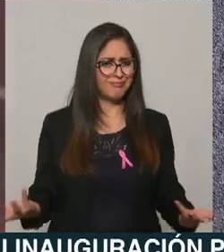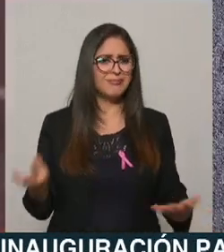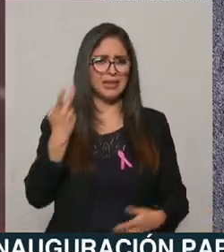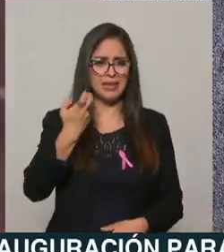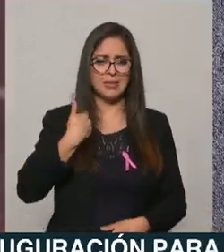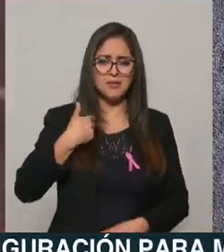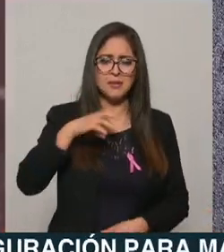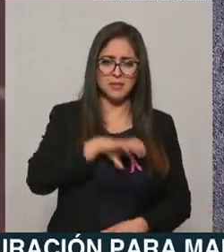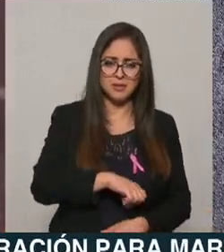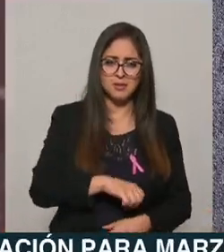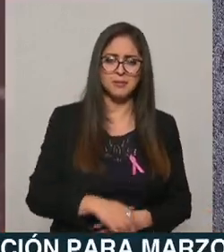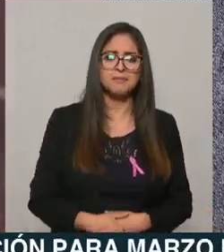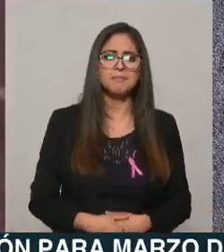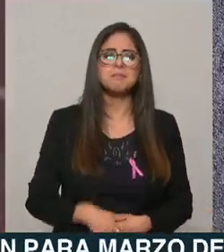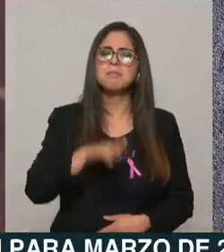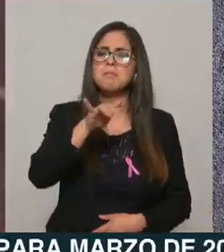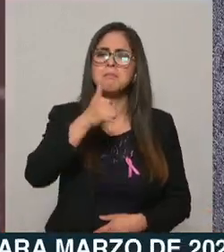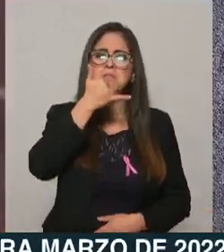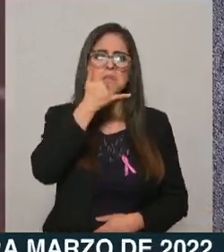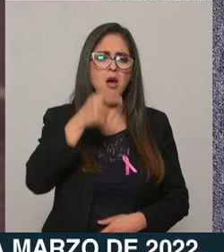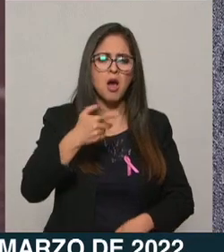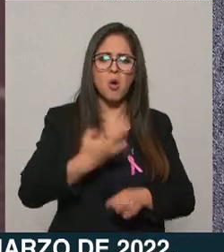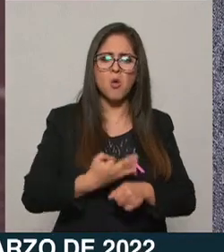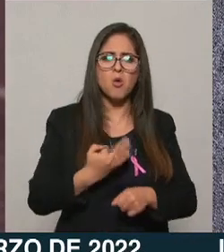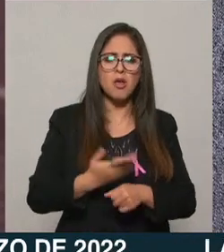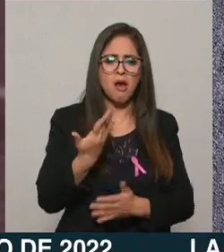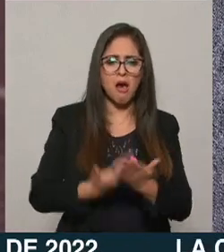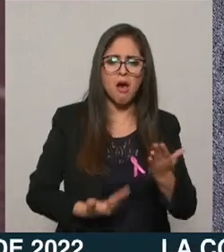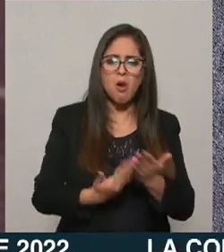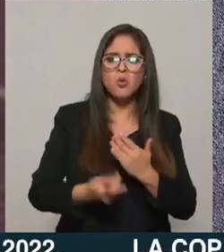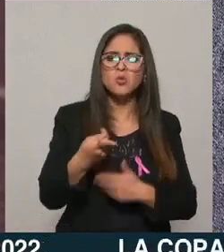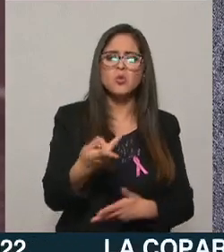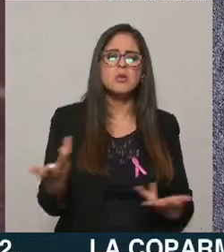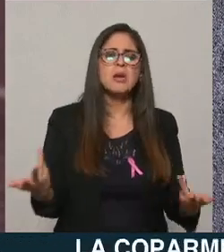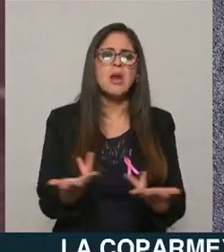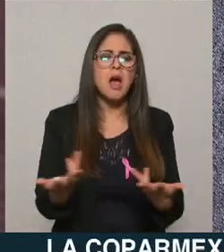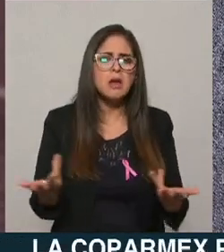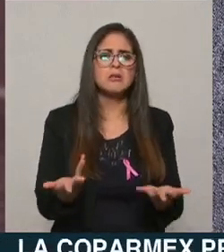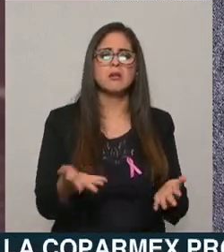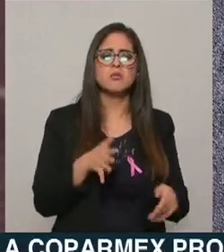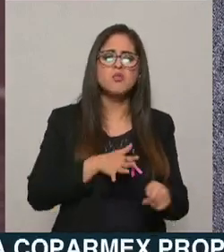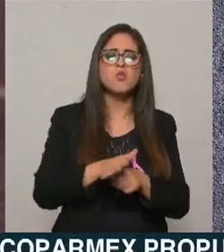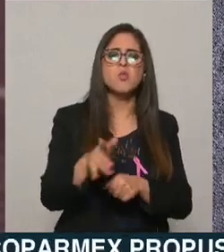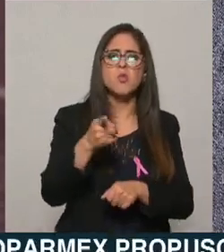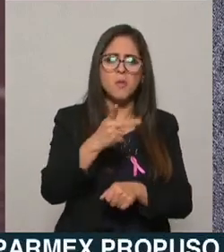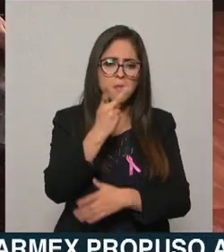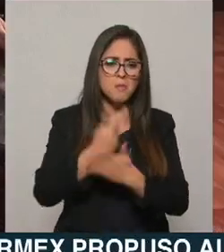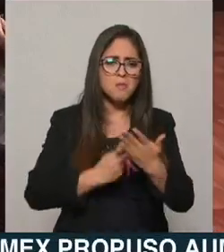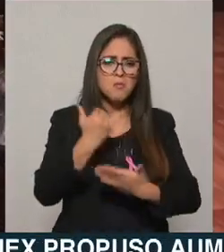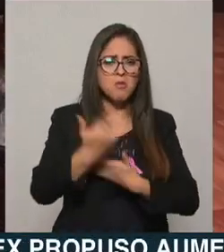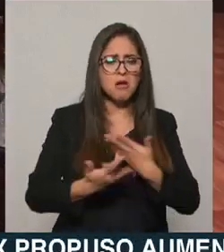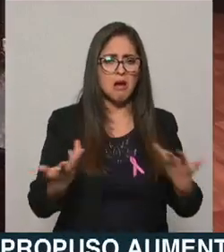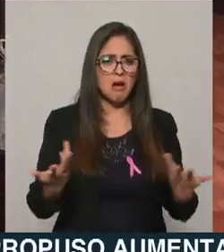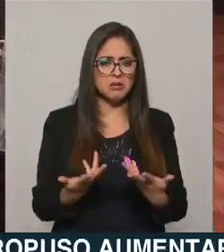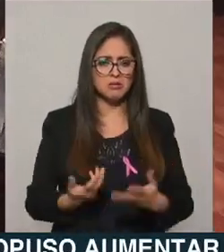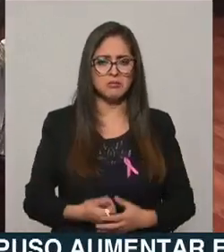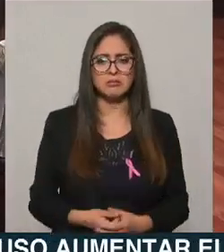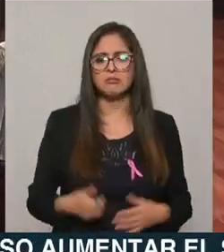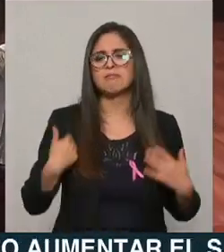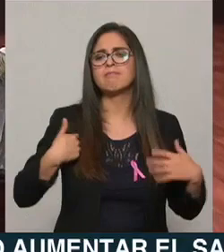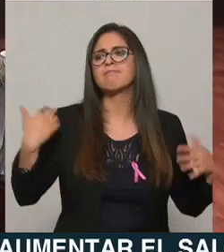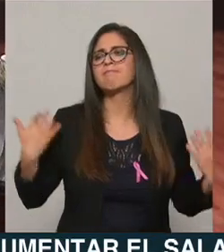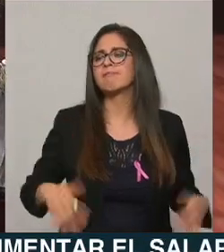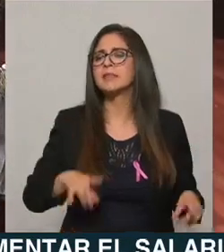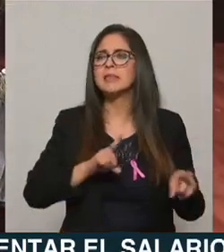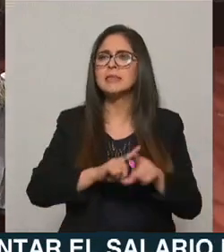de esta actualidad, ¿qué estás haciendo ahora, María Rebeca, para saber en qué proyectos andas? ¿En qué ando metida? Pues ando metida en todo,